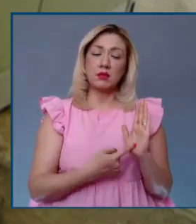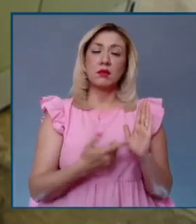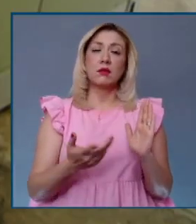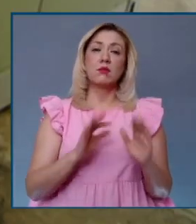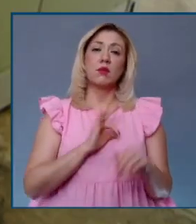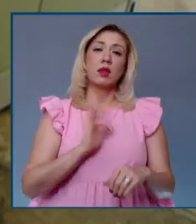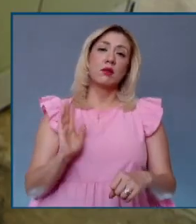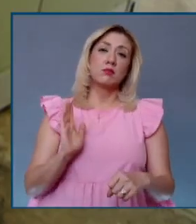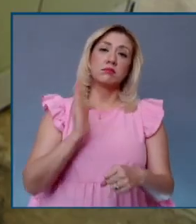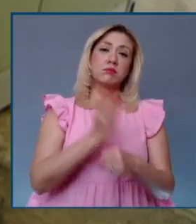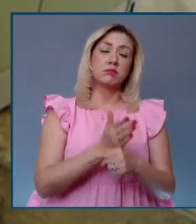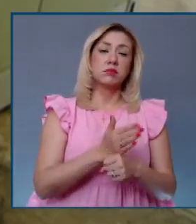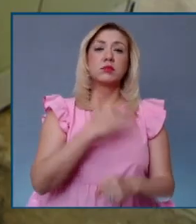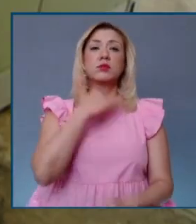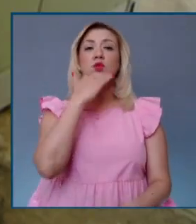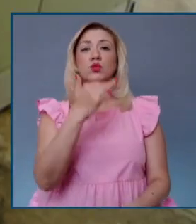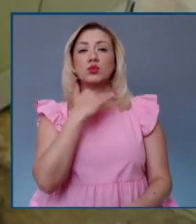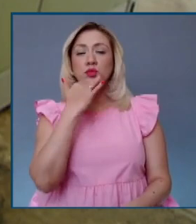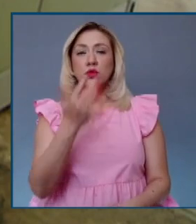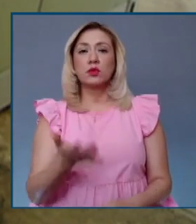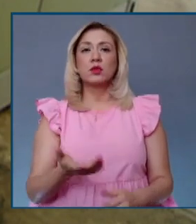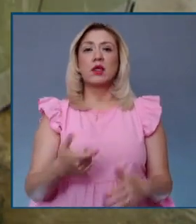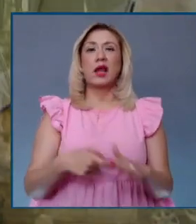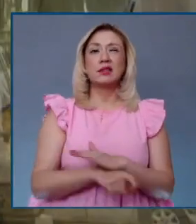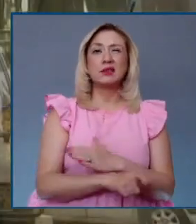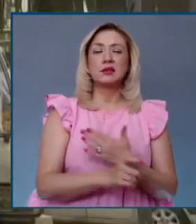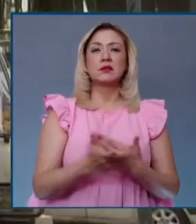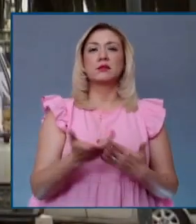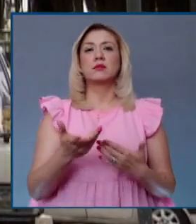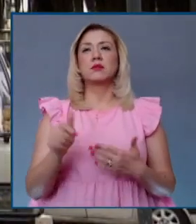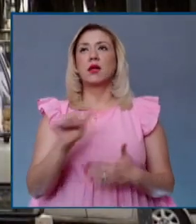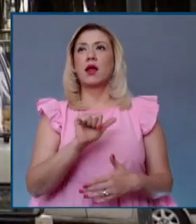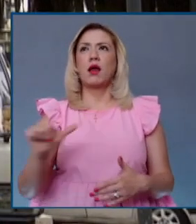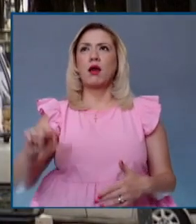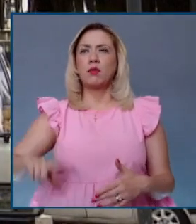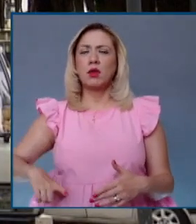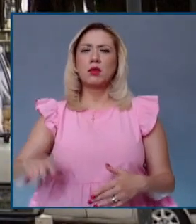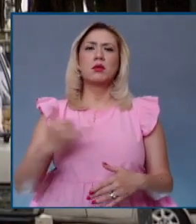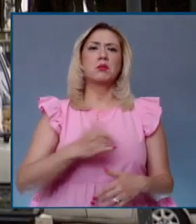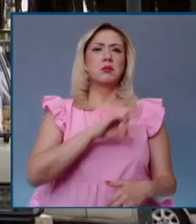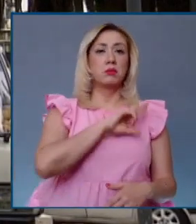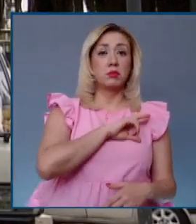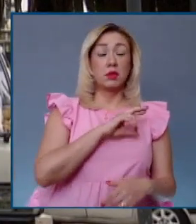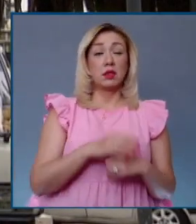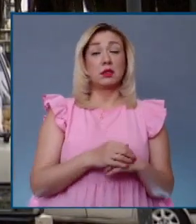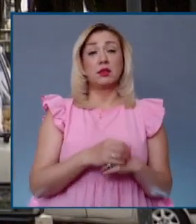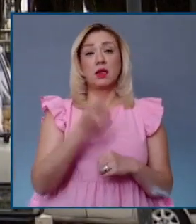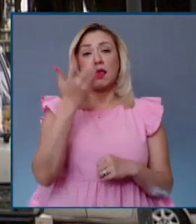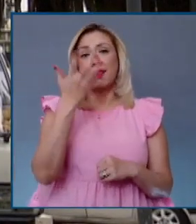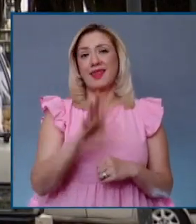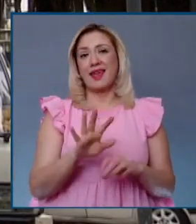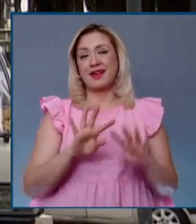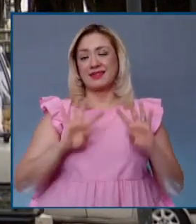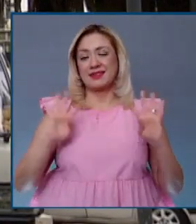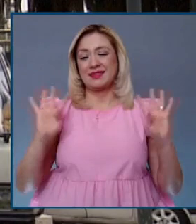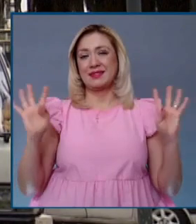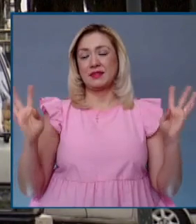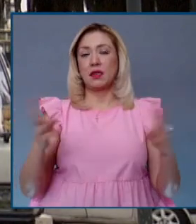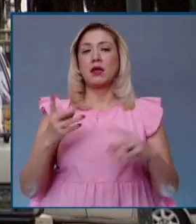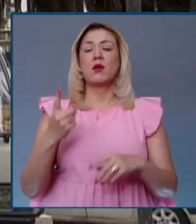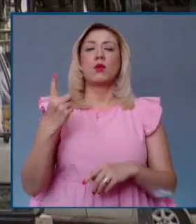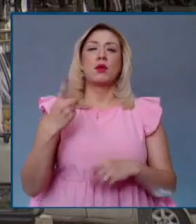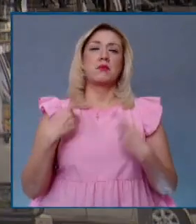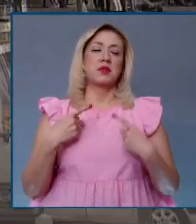corrupción tanto de servidores públicos como de particulares. 10 de los 11 integrantes del Pleno determinaron que incluir a particulares